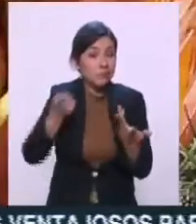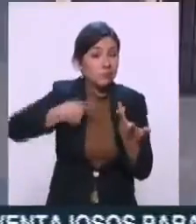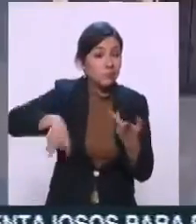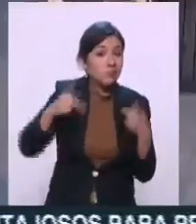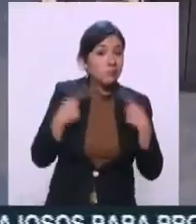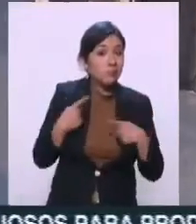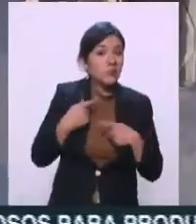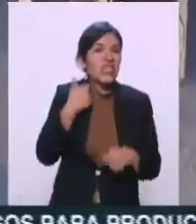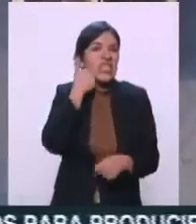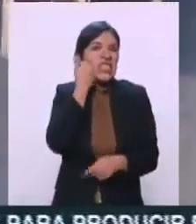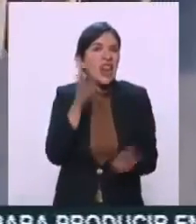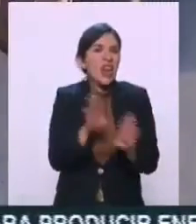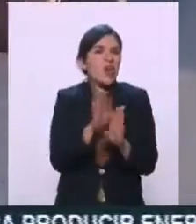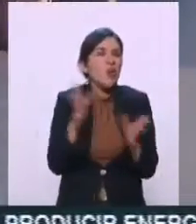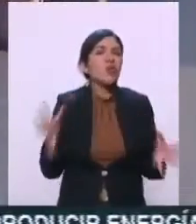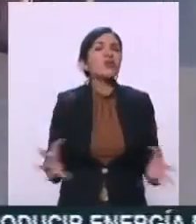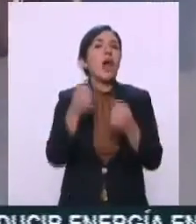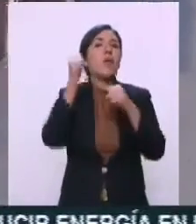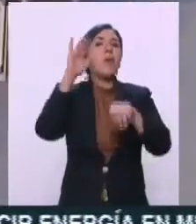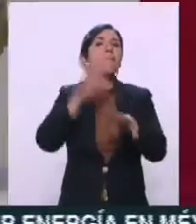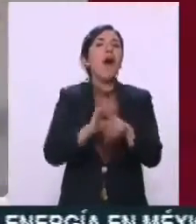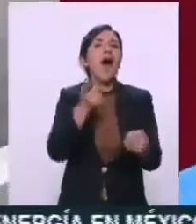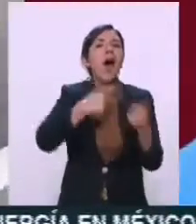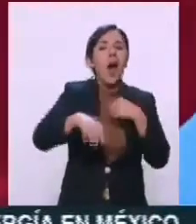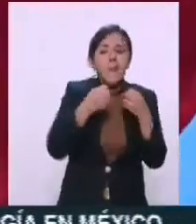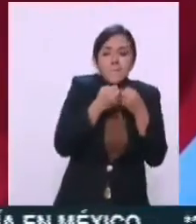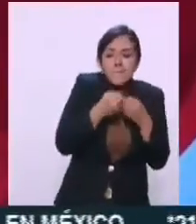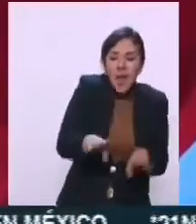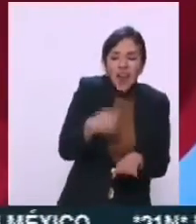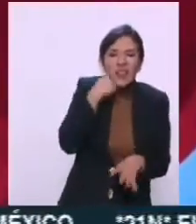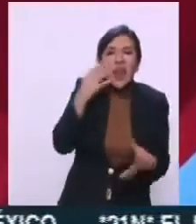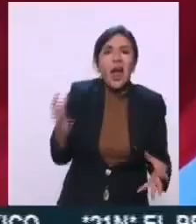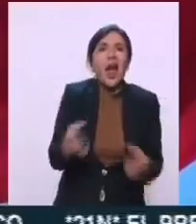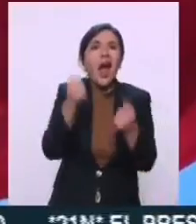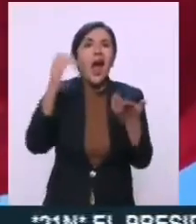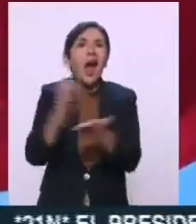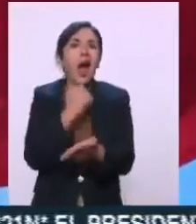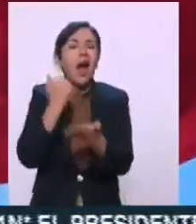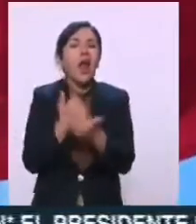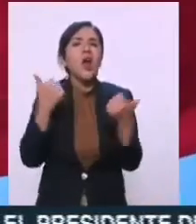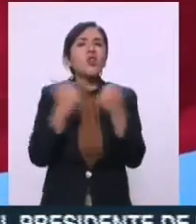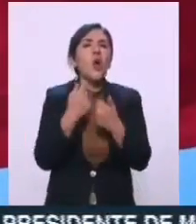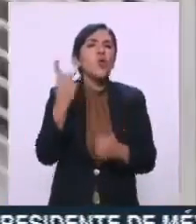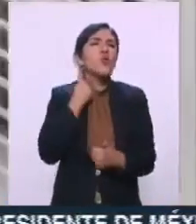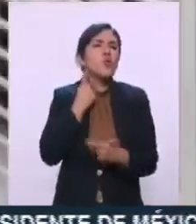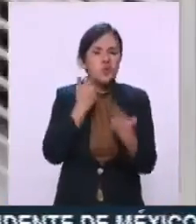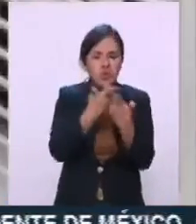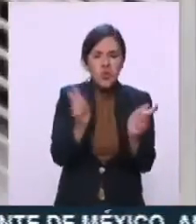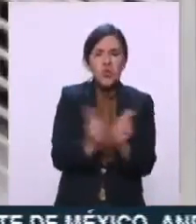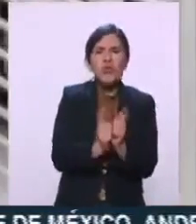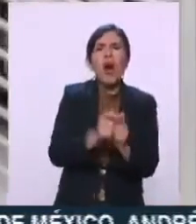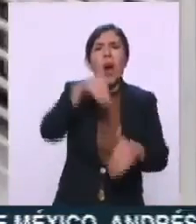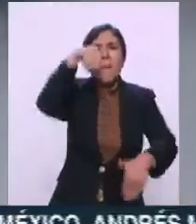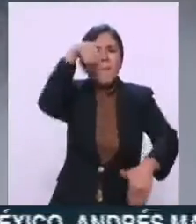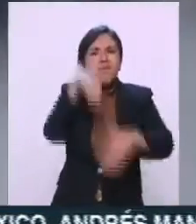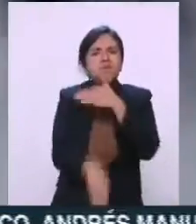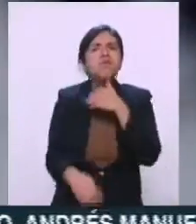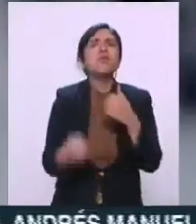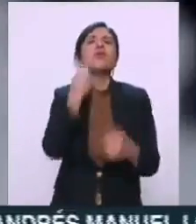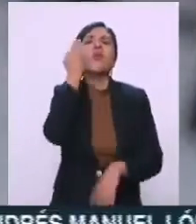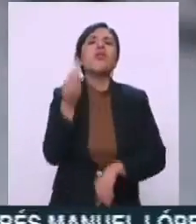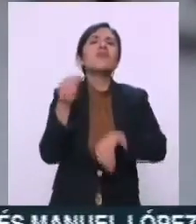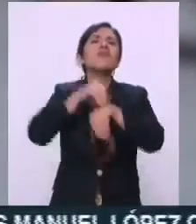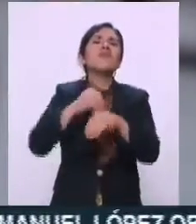restauradores buscan recuperar privilegios perdidos. Con partidos políticos en crisis y decadentes, buscan formar